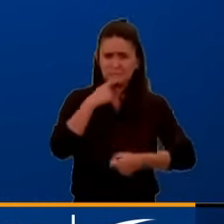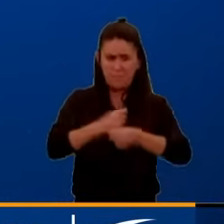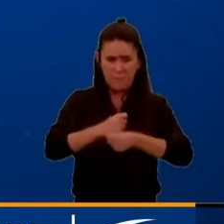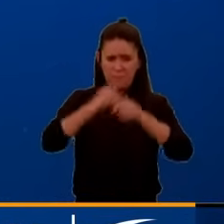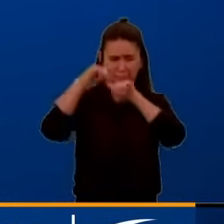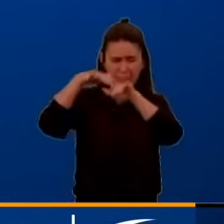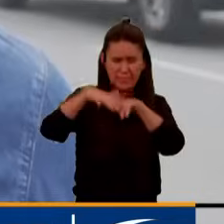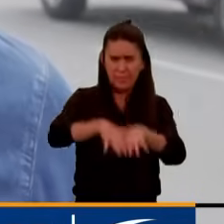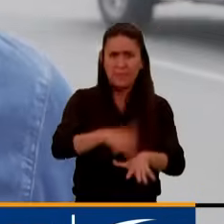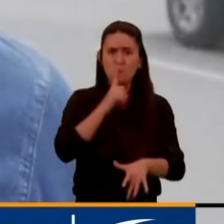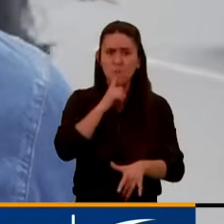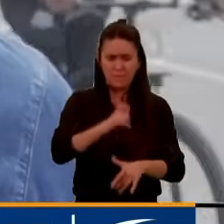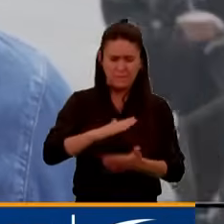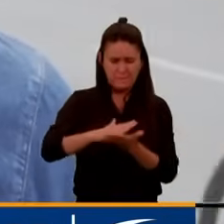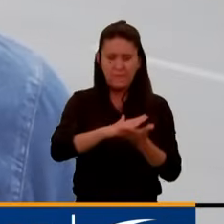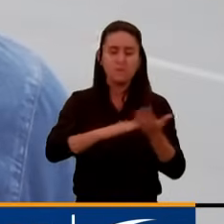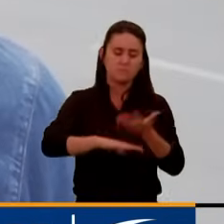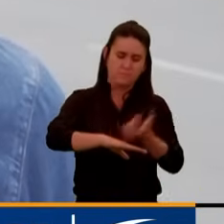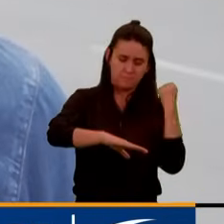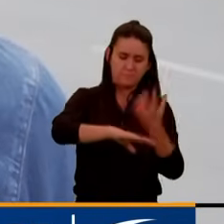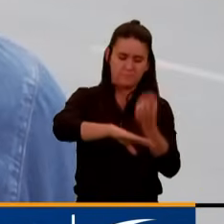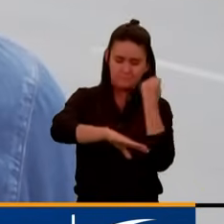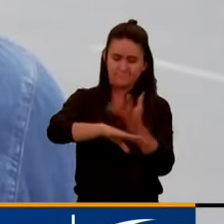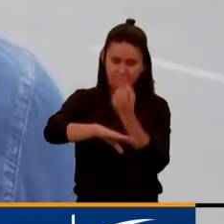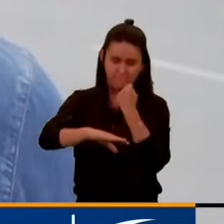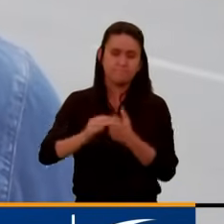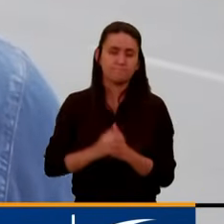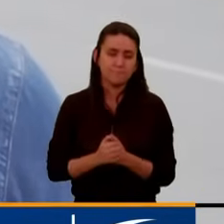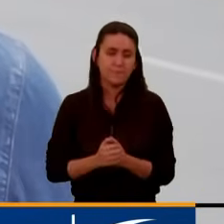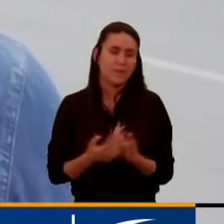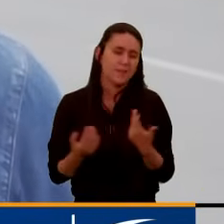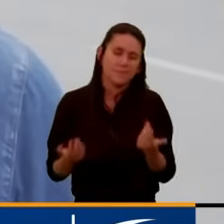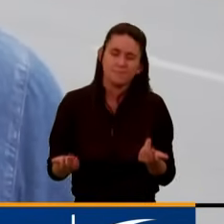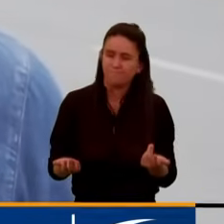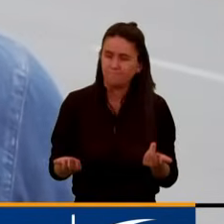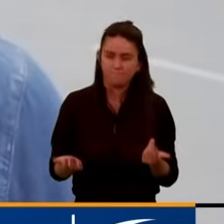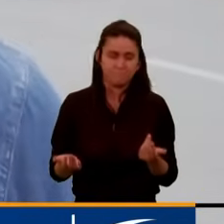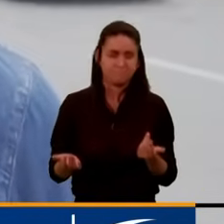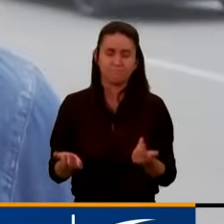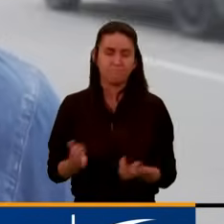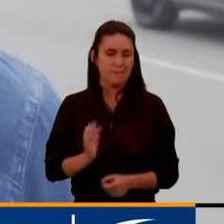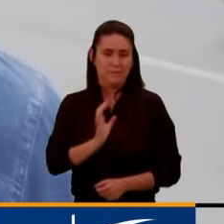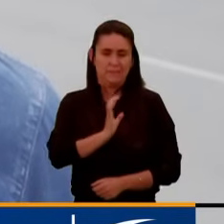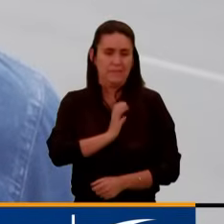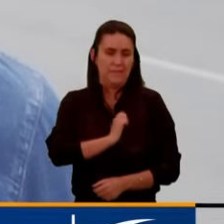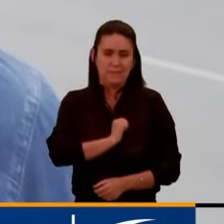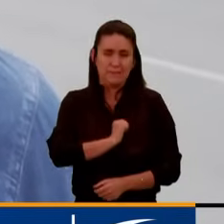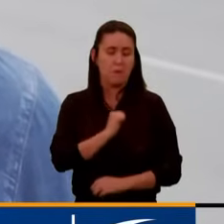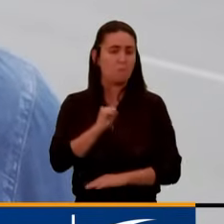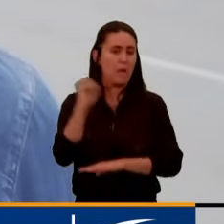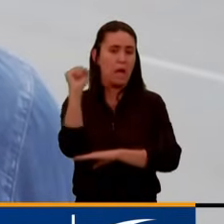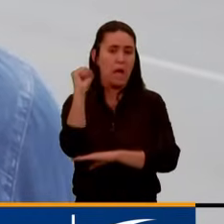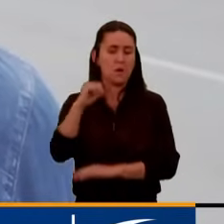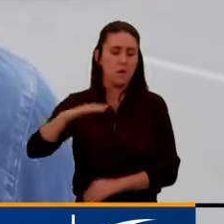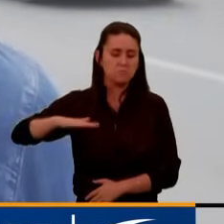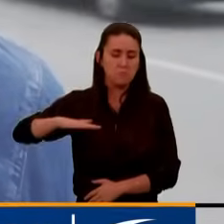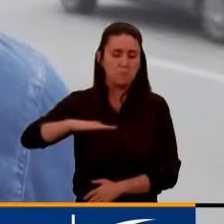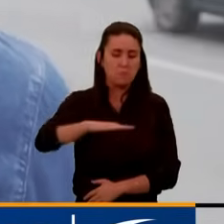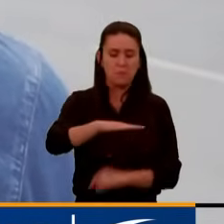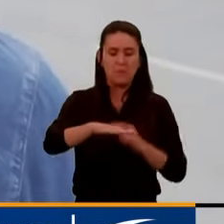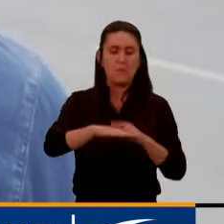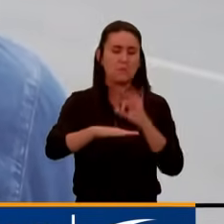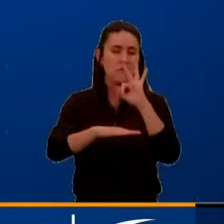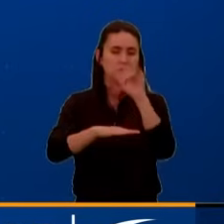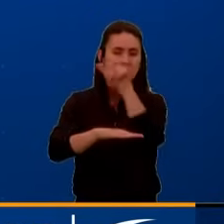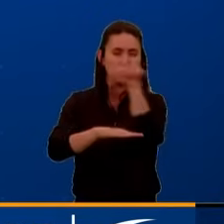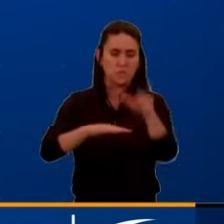lodo. Una remoción en masa que lastimosamente iba atravesando pues un carro con 3 personas a bordo, y